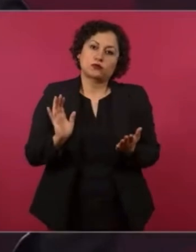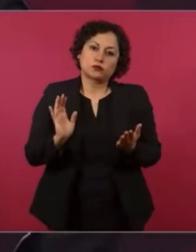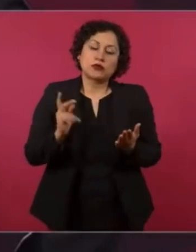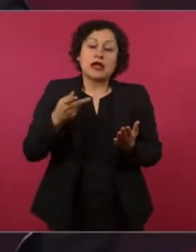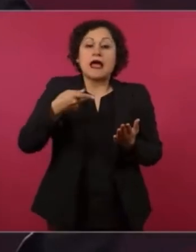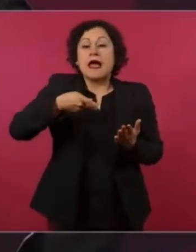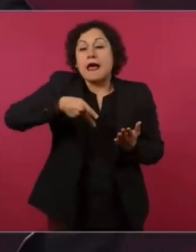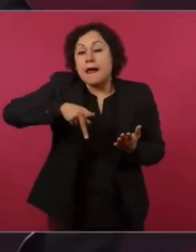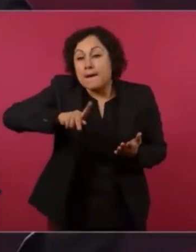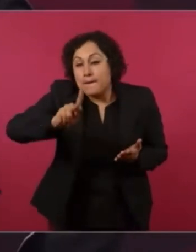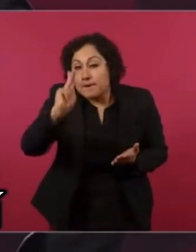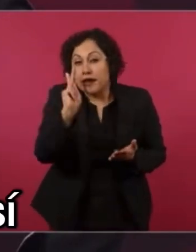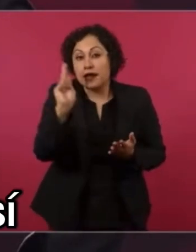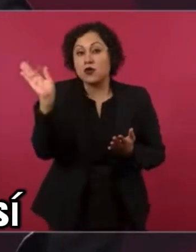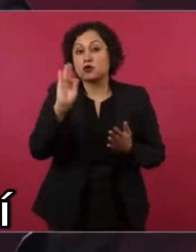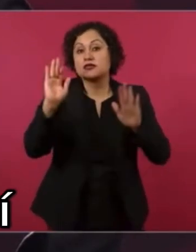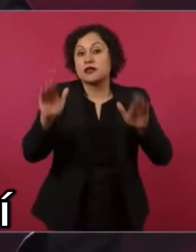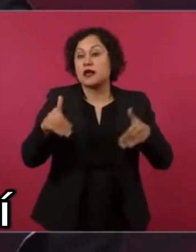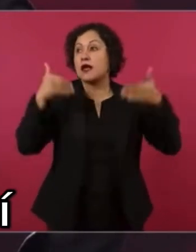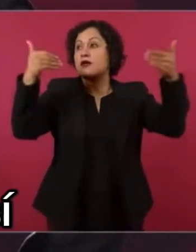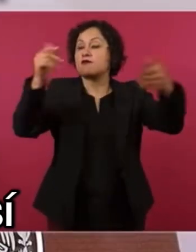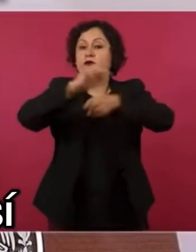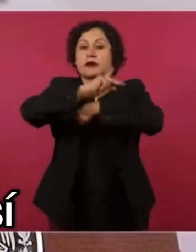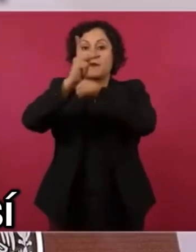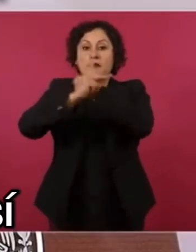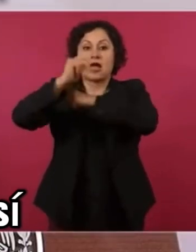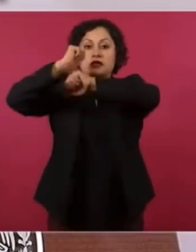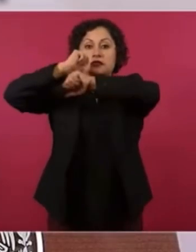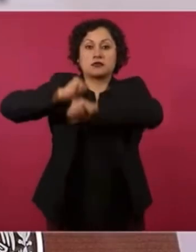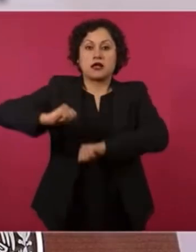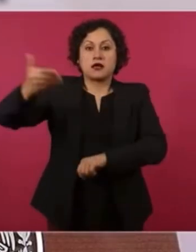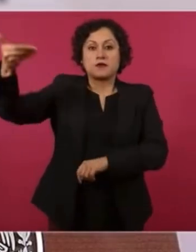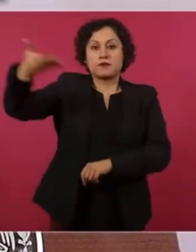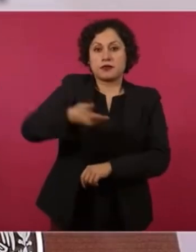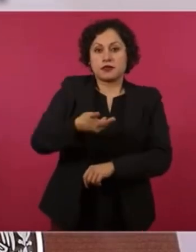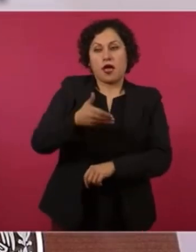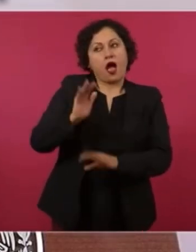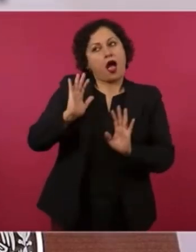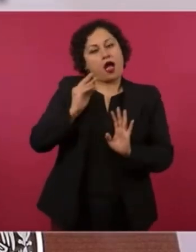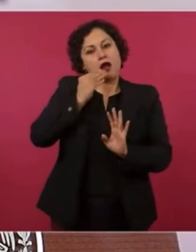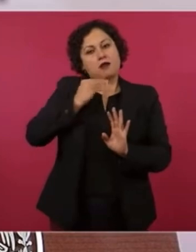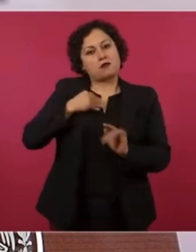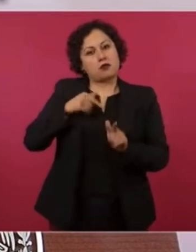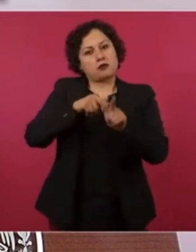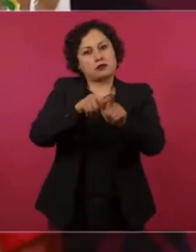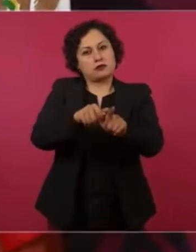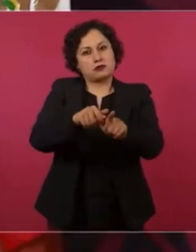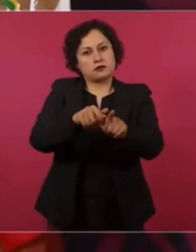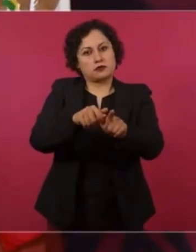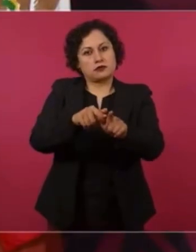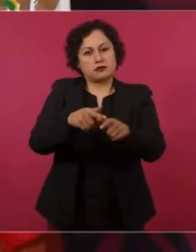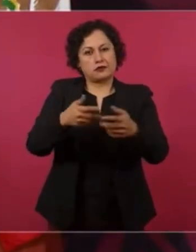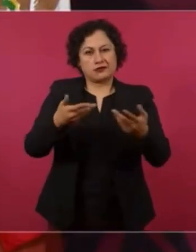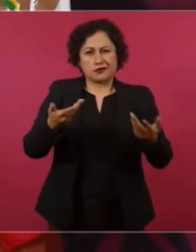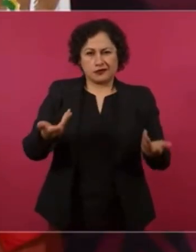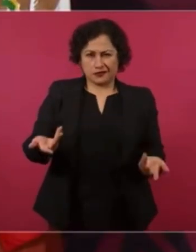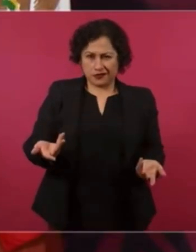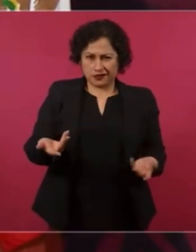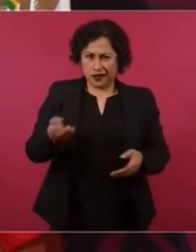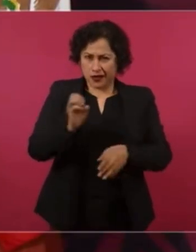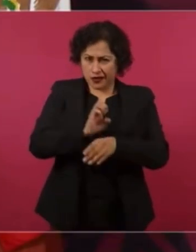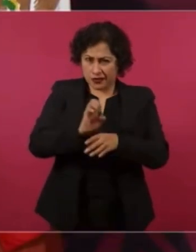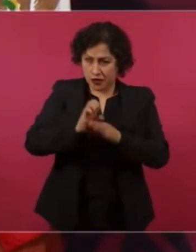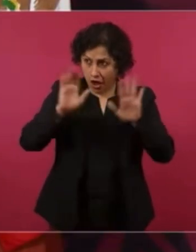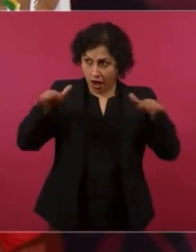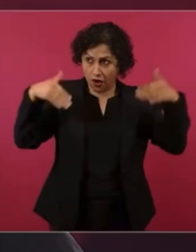extranjero, una autoridad del extranjero. Entonces sí, ellos pueden